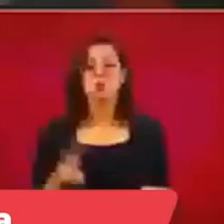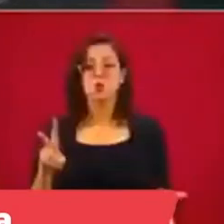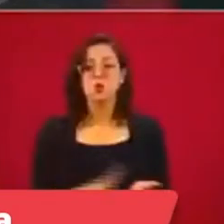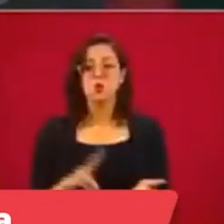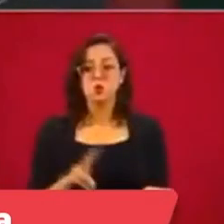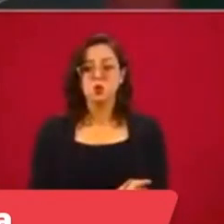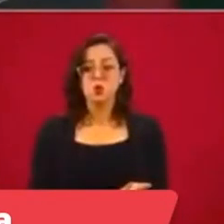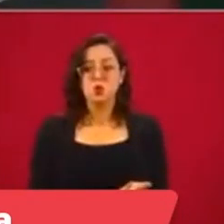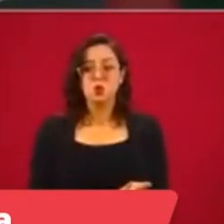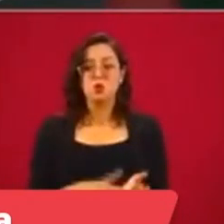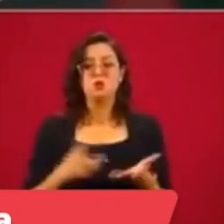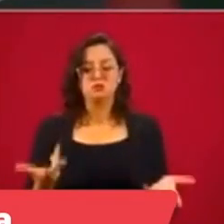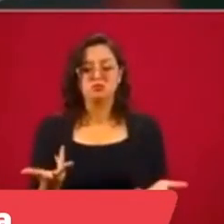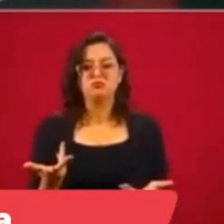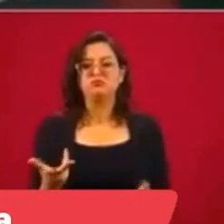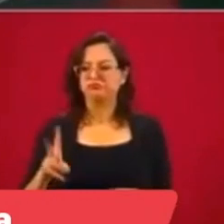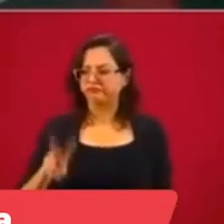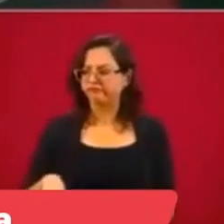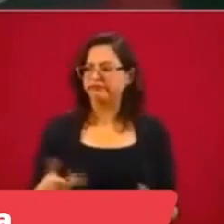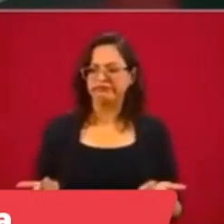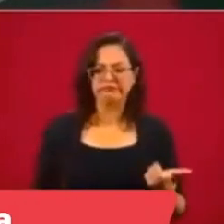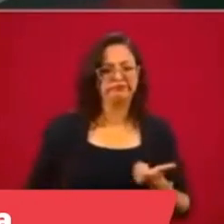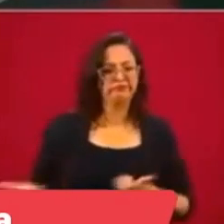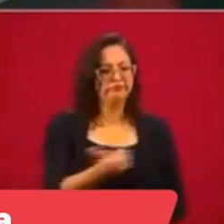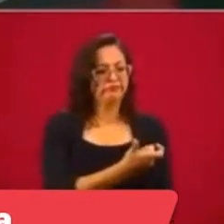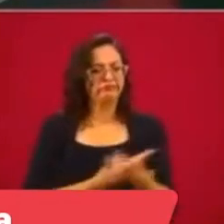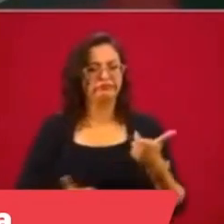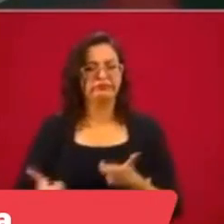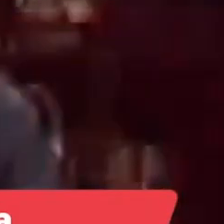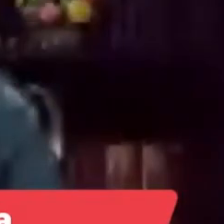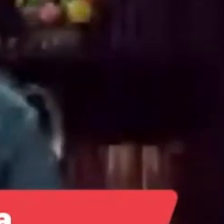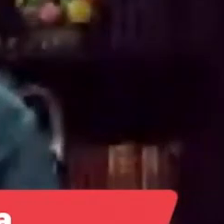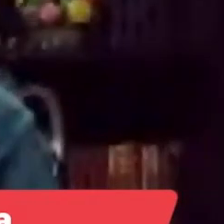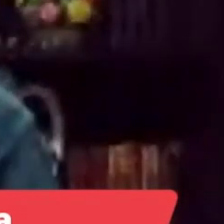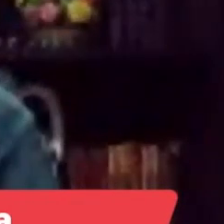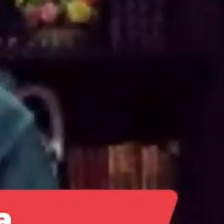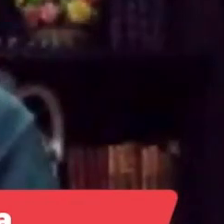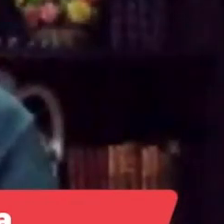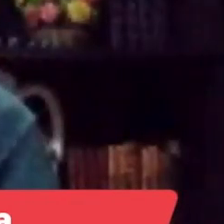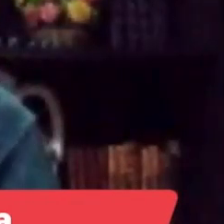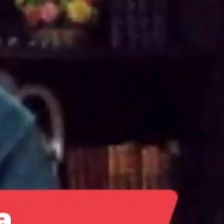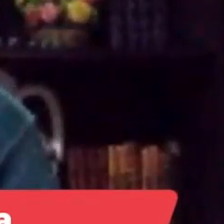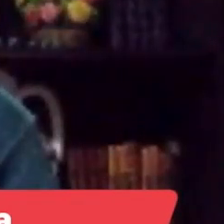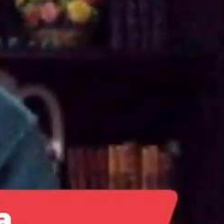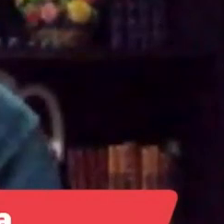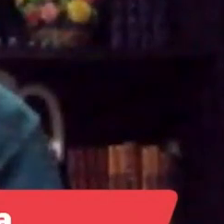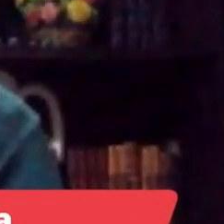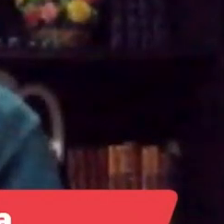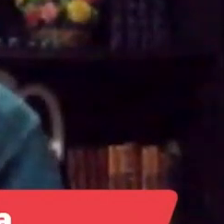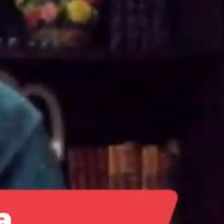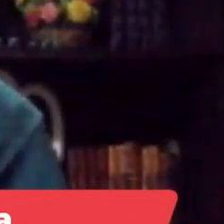entender lo que va a pasar en Oriente Medio y entender también quién era este Qasem Soleimani. Y concluyo,